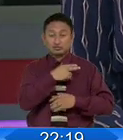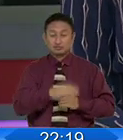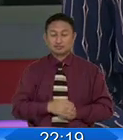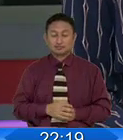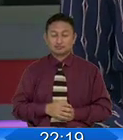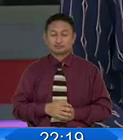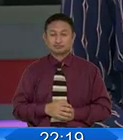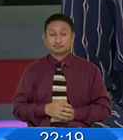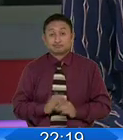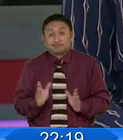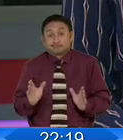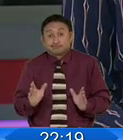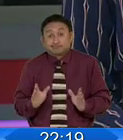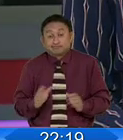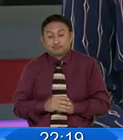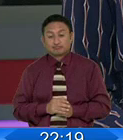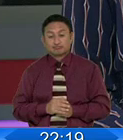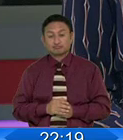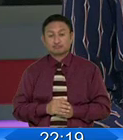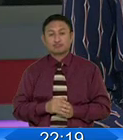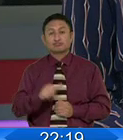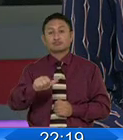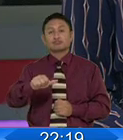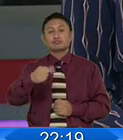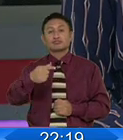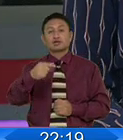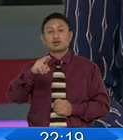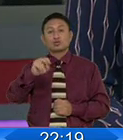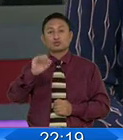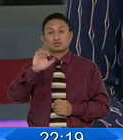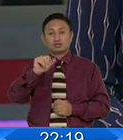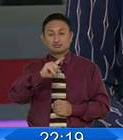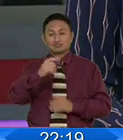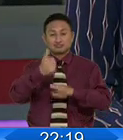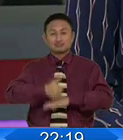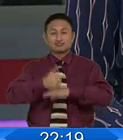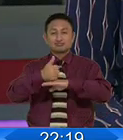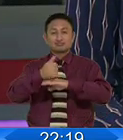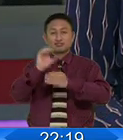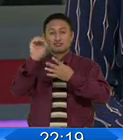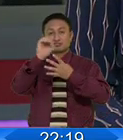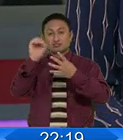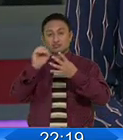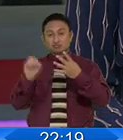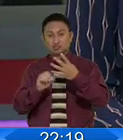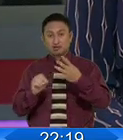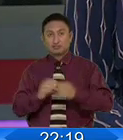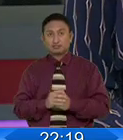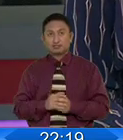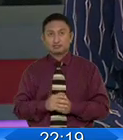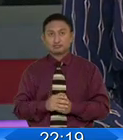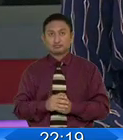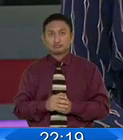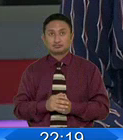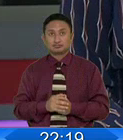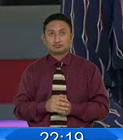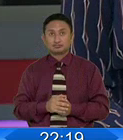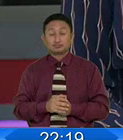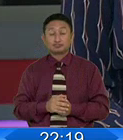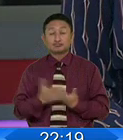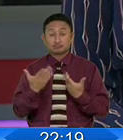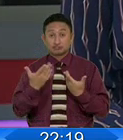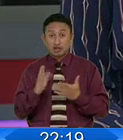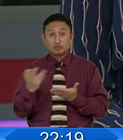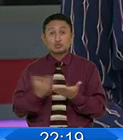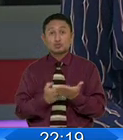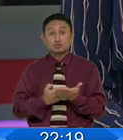falsos así lo confirmo augustine galván titular de la secretaría de educación superior ciencia tecnología e innovación senescyt luego de la